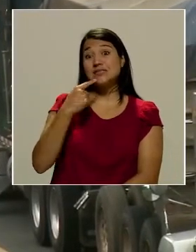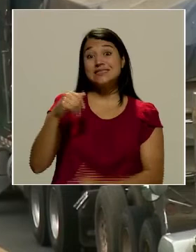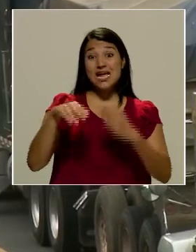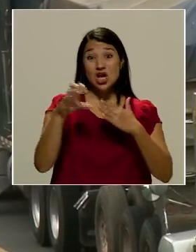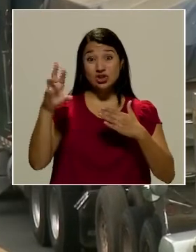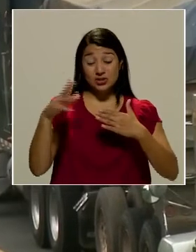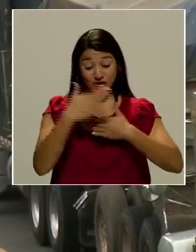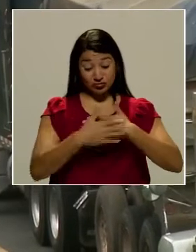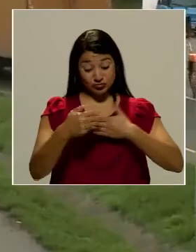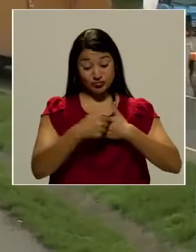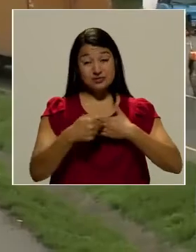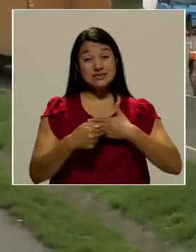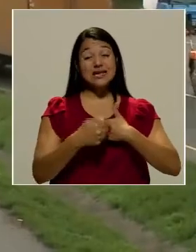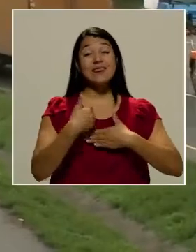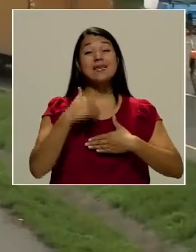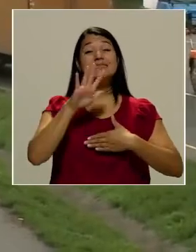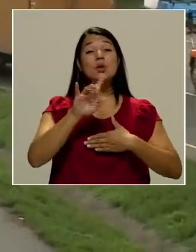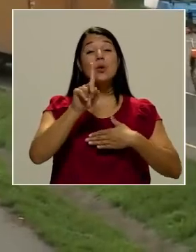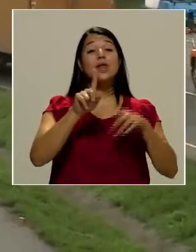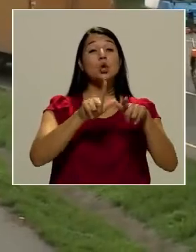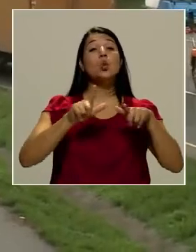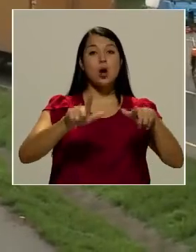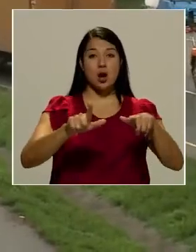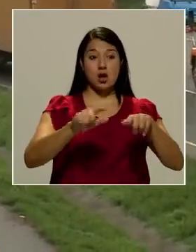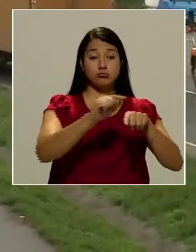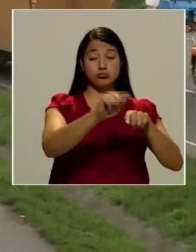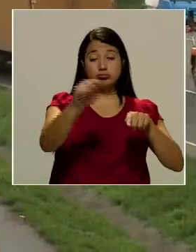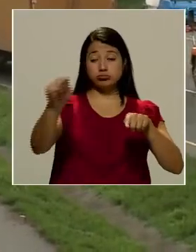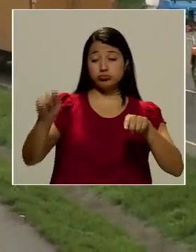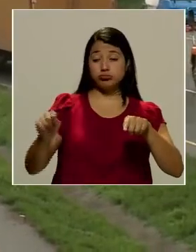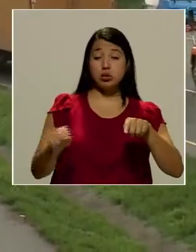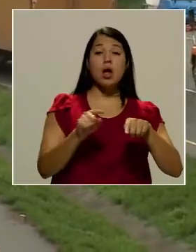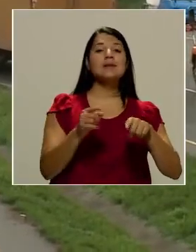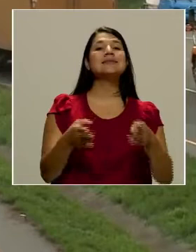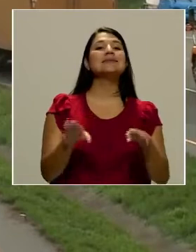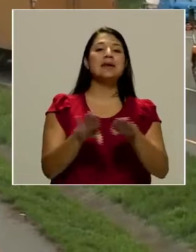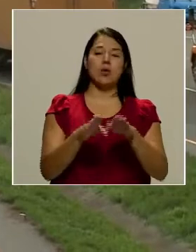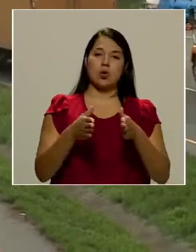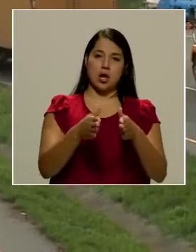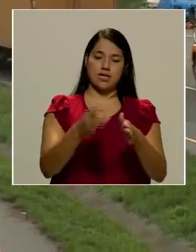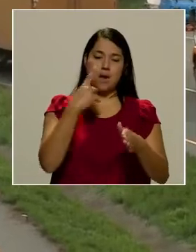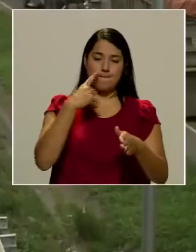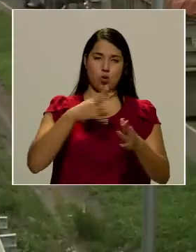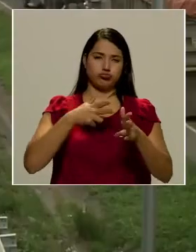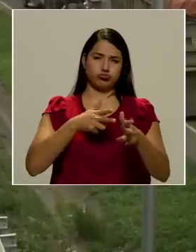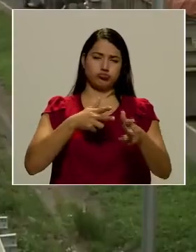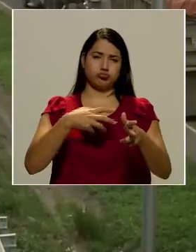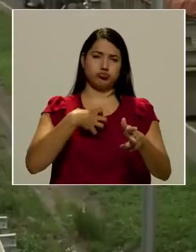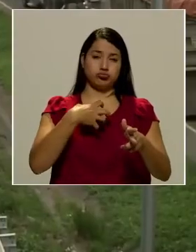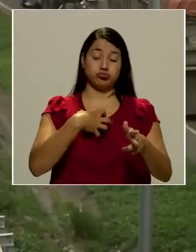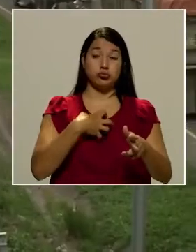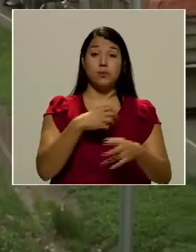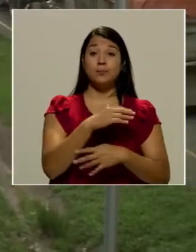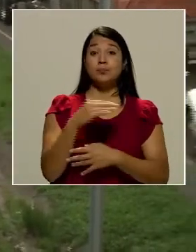país a raíz de estas manifestaciones que iniciaron el día de ayer y hacen el llamado para que se dé la